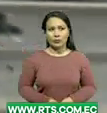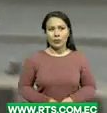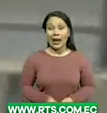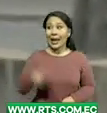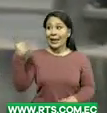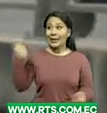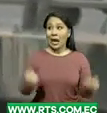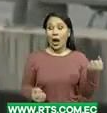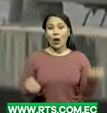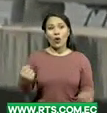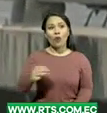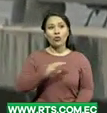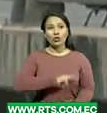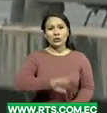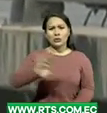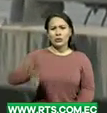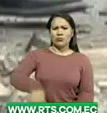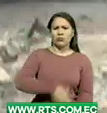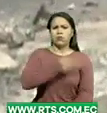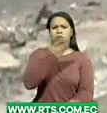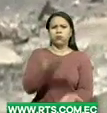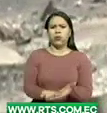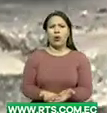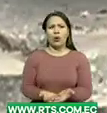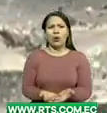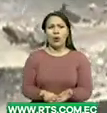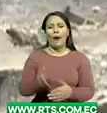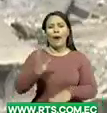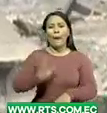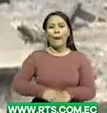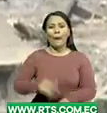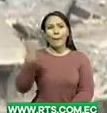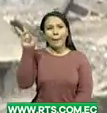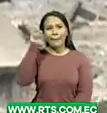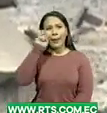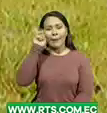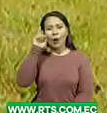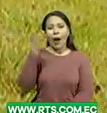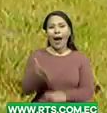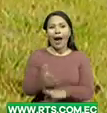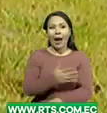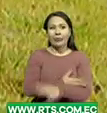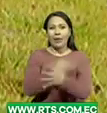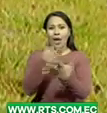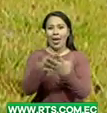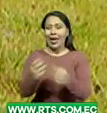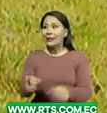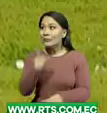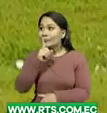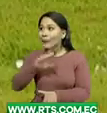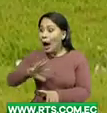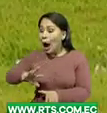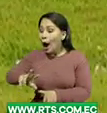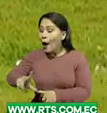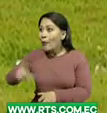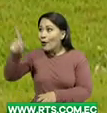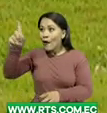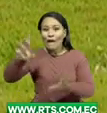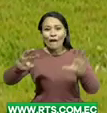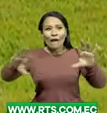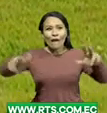La patrulla municipal se volcó gracias a la alevosía del aprendido, que minutos antes había desaparecido varios